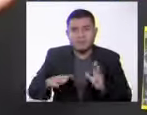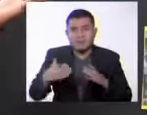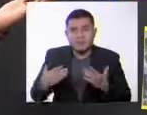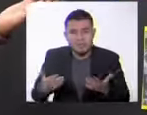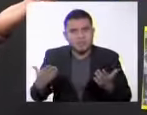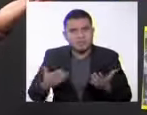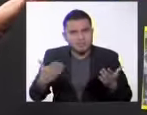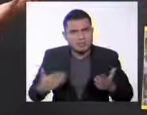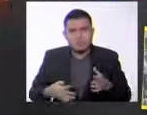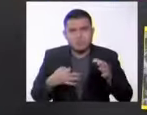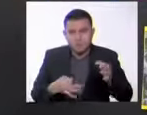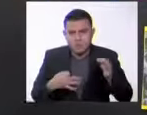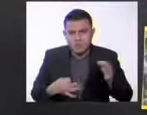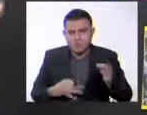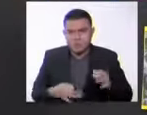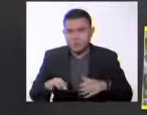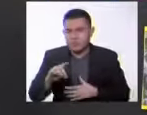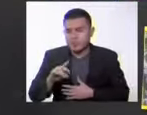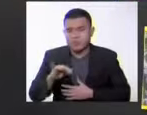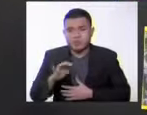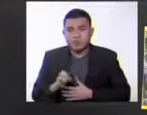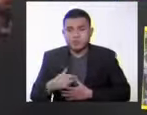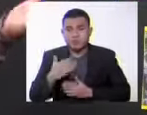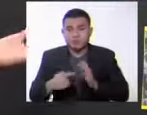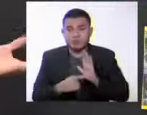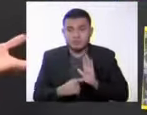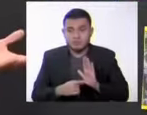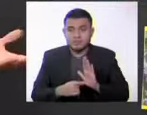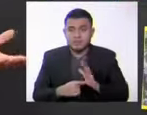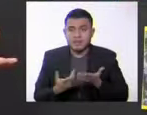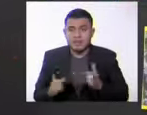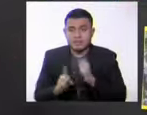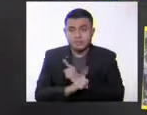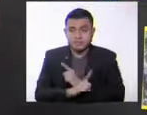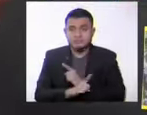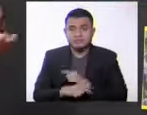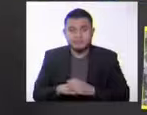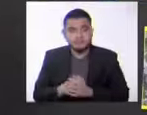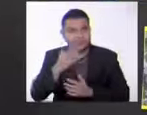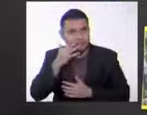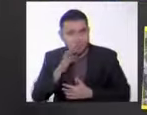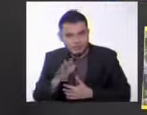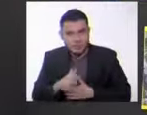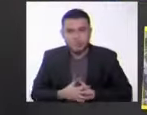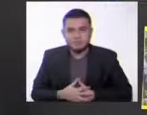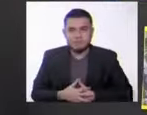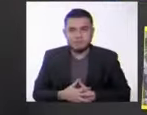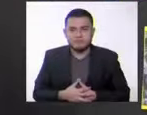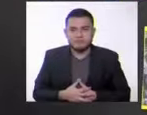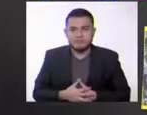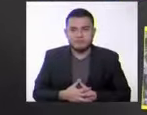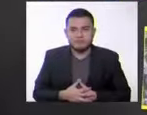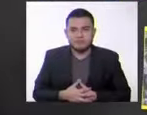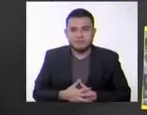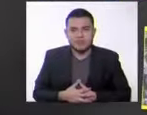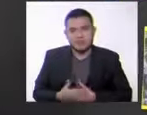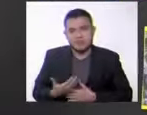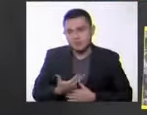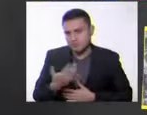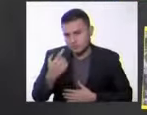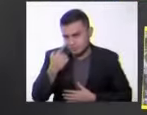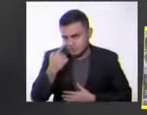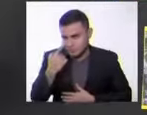de un documento que nosotros presentamos, ha sufrido cambios. Por ejemplo, si nosotros lo vemos así,